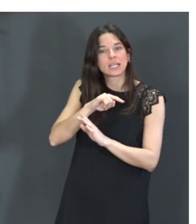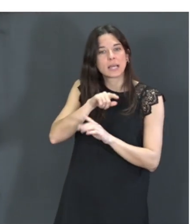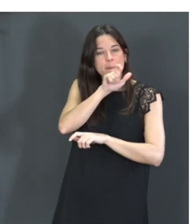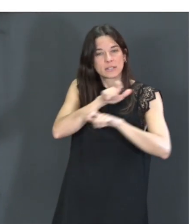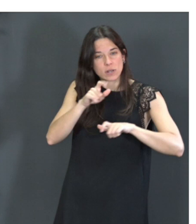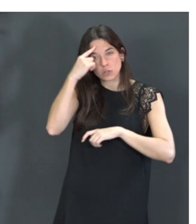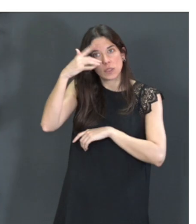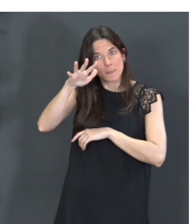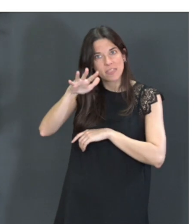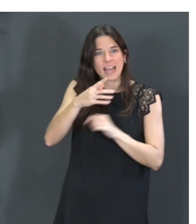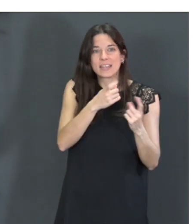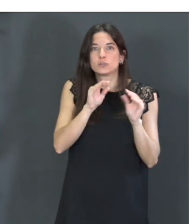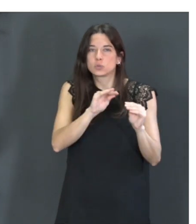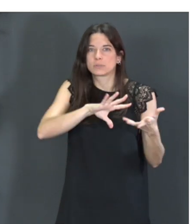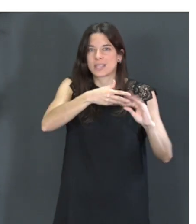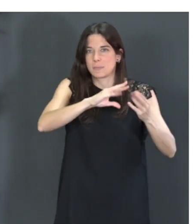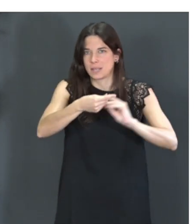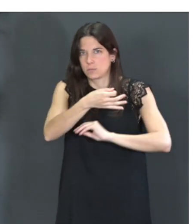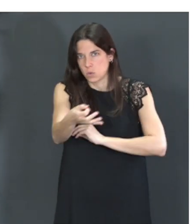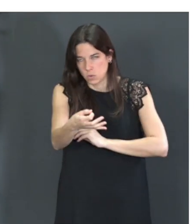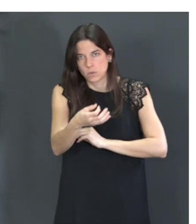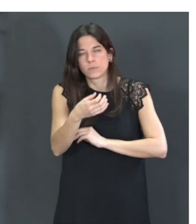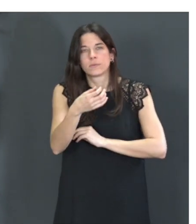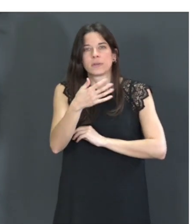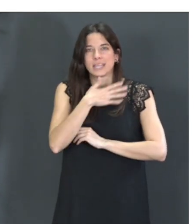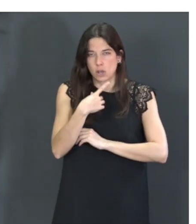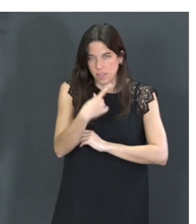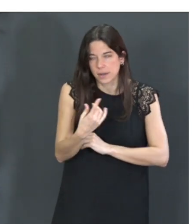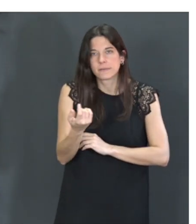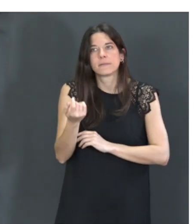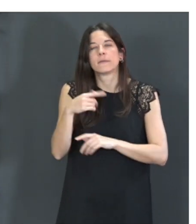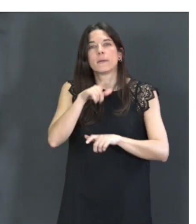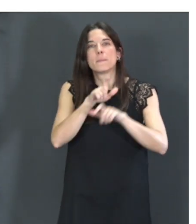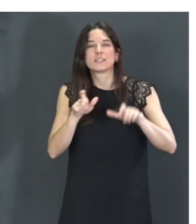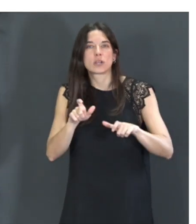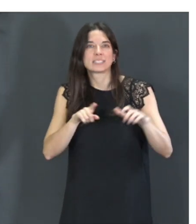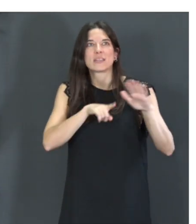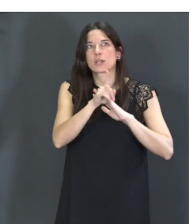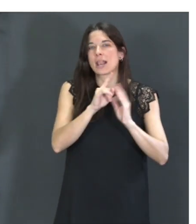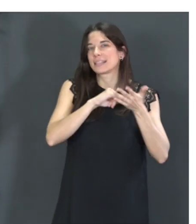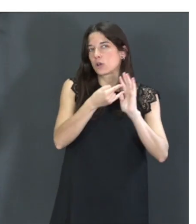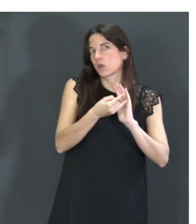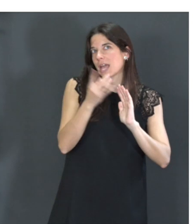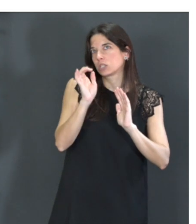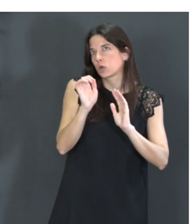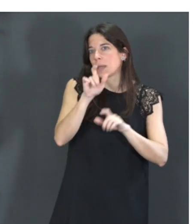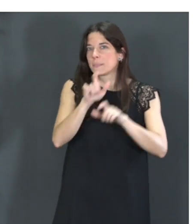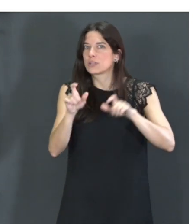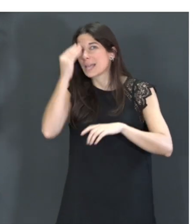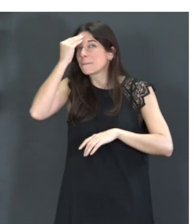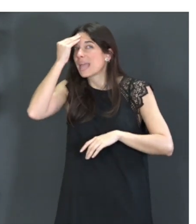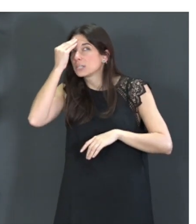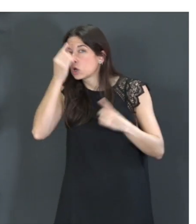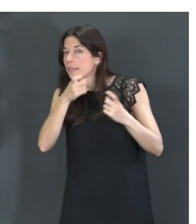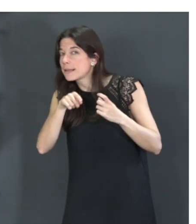con demencia en este caso, ¿vale? Es decir, que no sean quien desarrolla la tecnología los que crean identificar qué necesidades